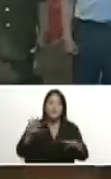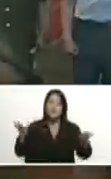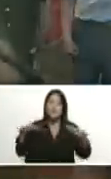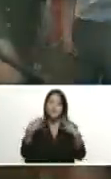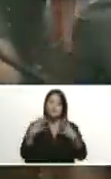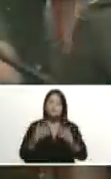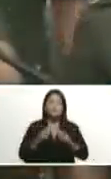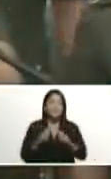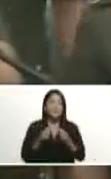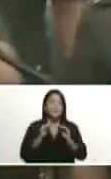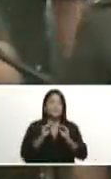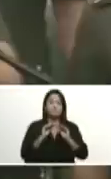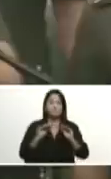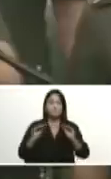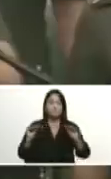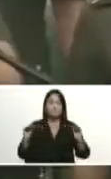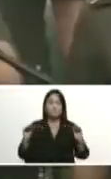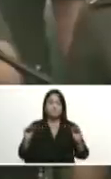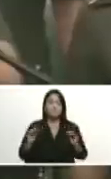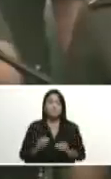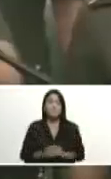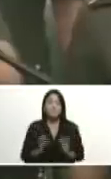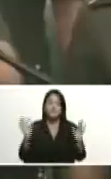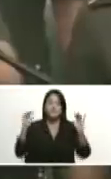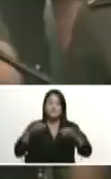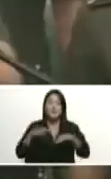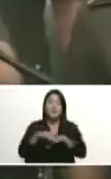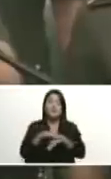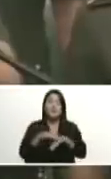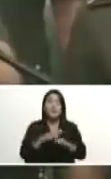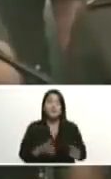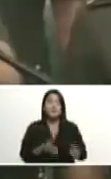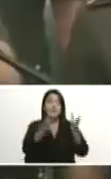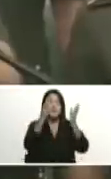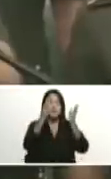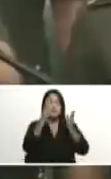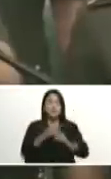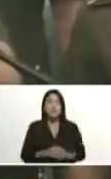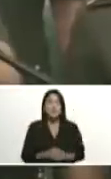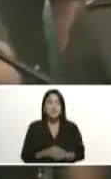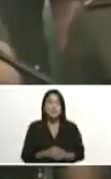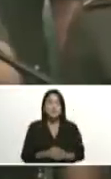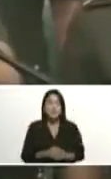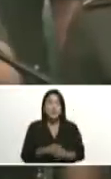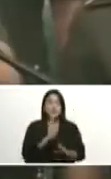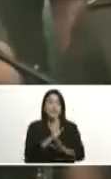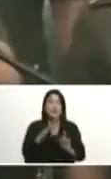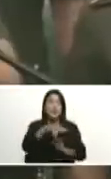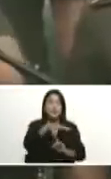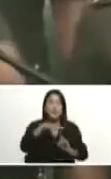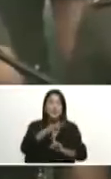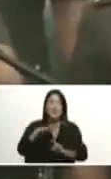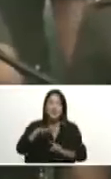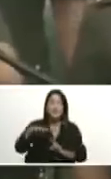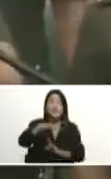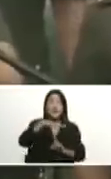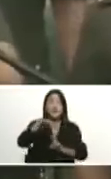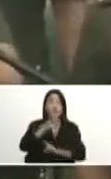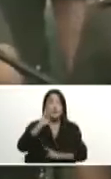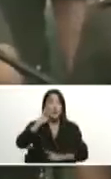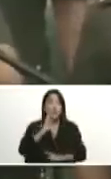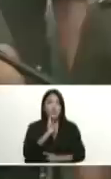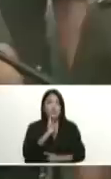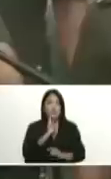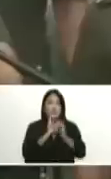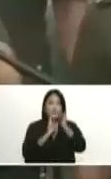convocado a esta sede del Ministerio del Poder Popular para la Defensa, específicamente en el Salón Simón Bolívar, todo